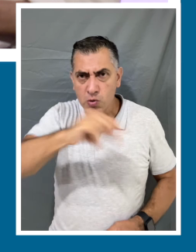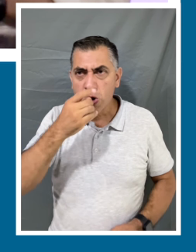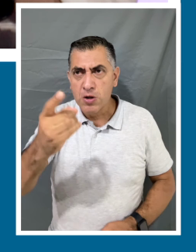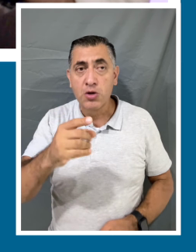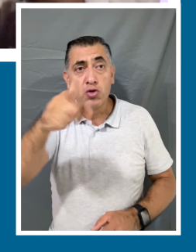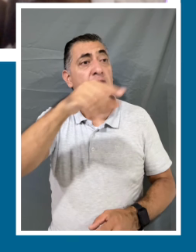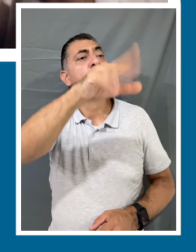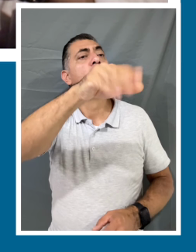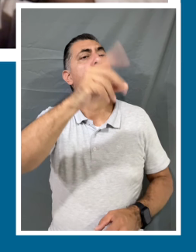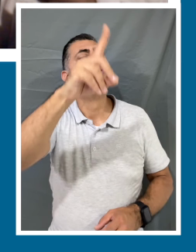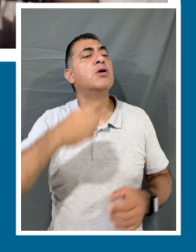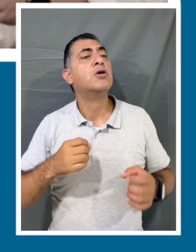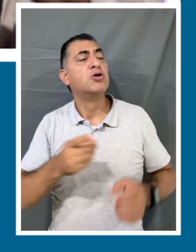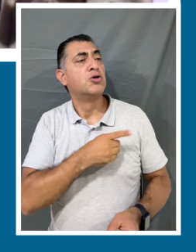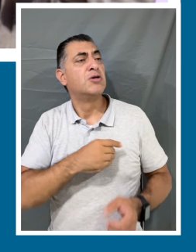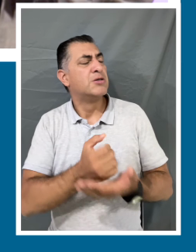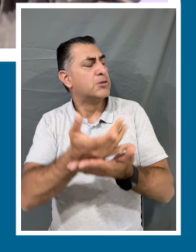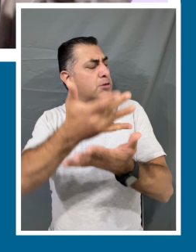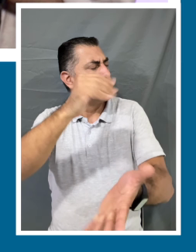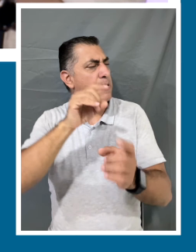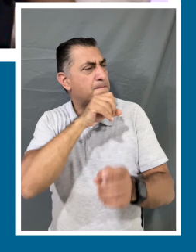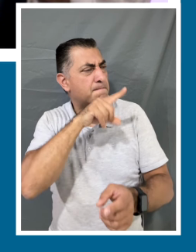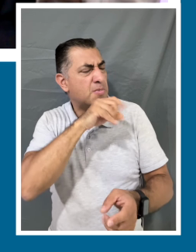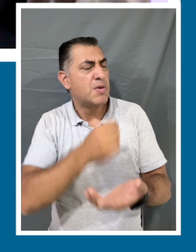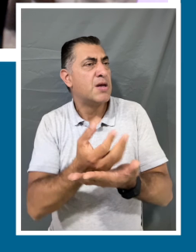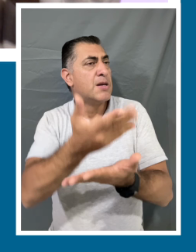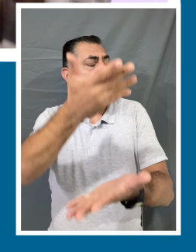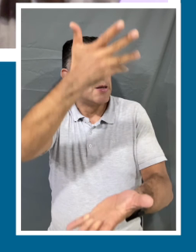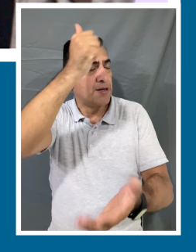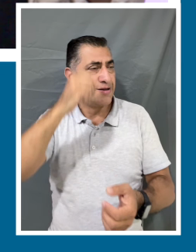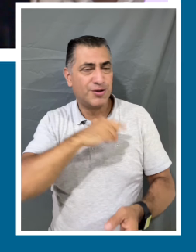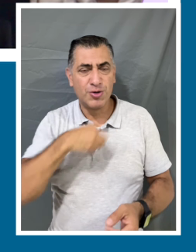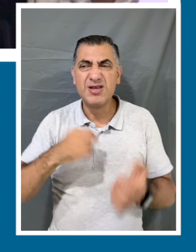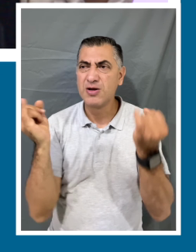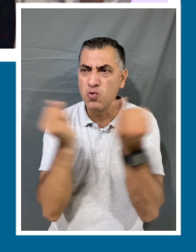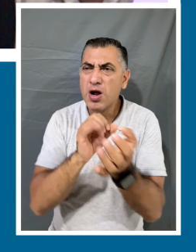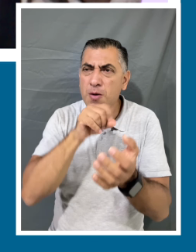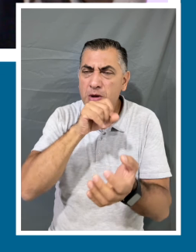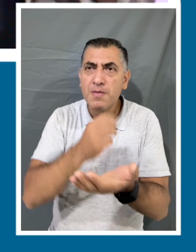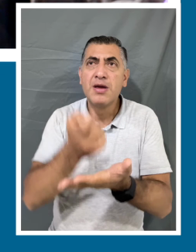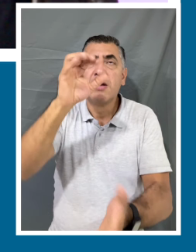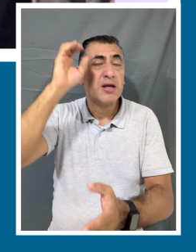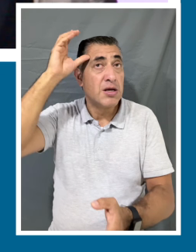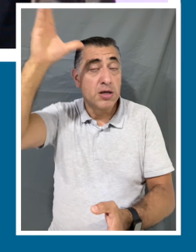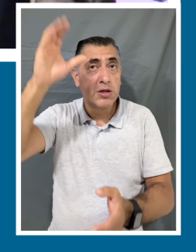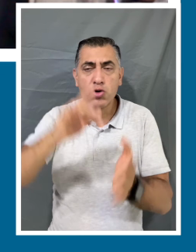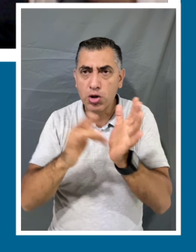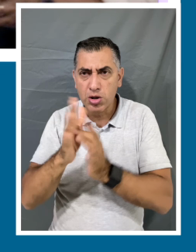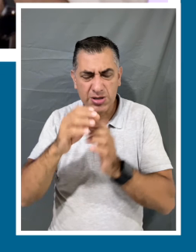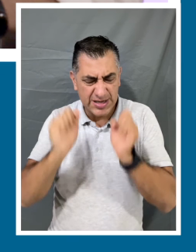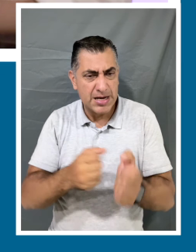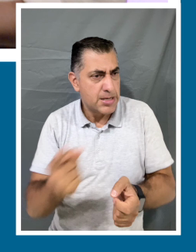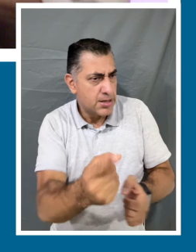así también fueron llamados a una sola Esperanza tenemos la misma Esperanza Todos aquí estamos por una sola Esperanza que es Cristo Jesús y que vamos a estar en la